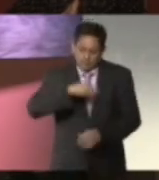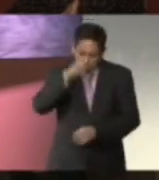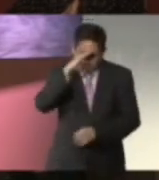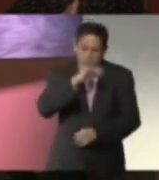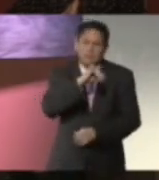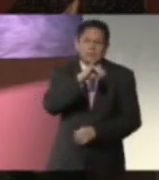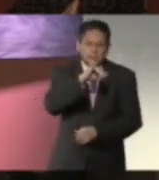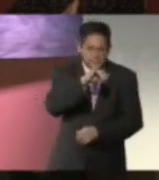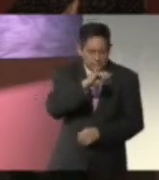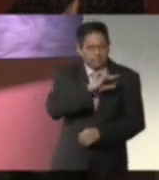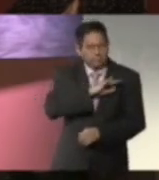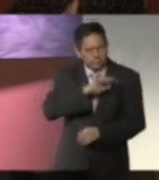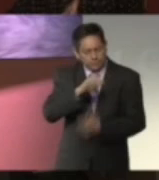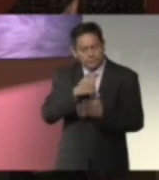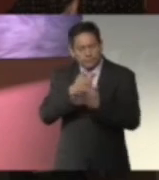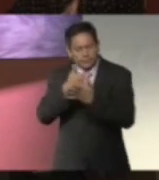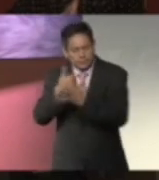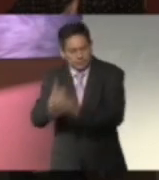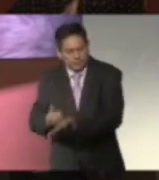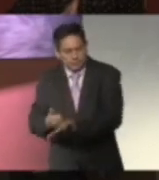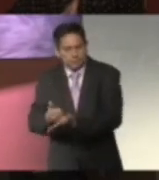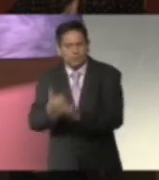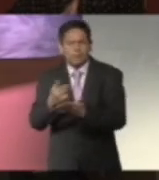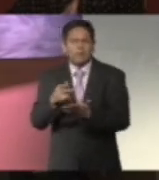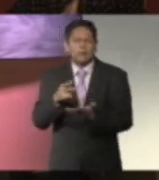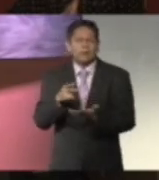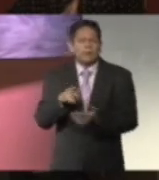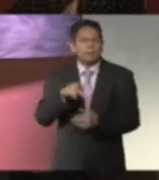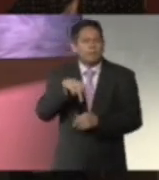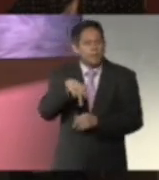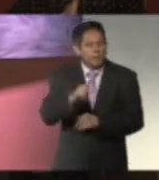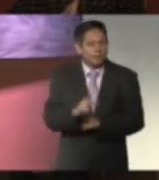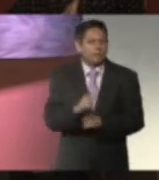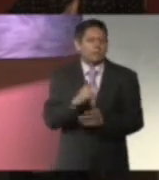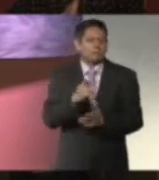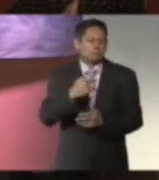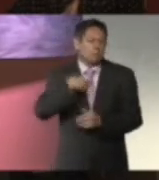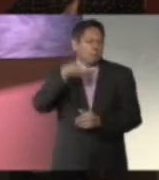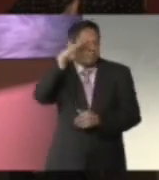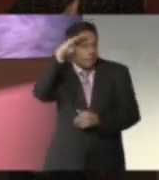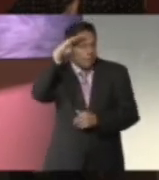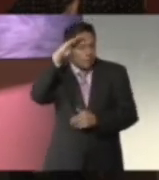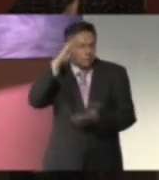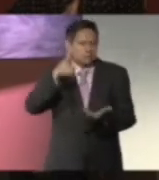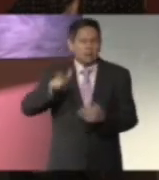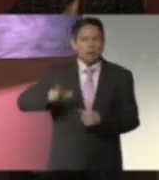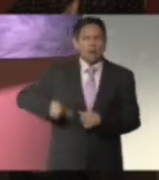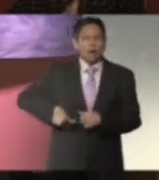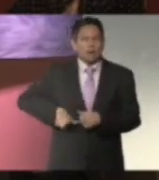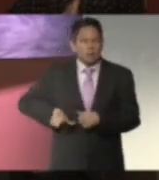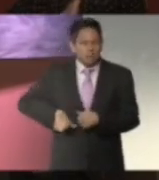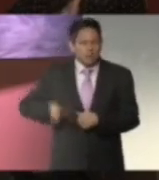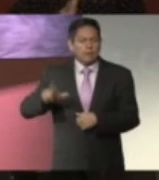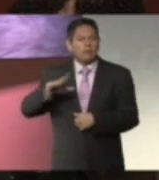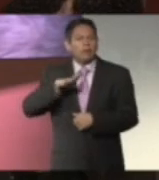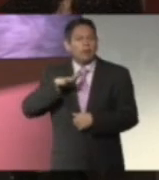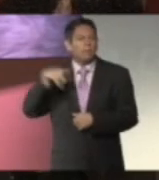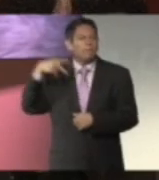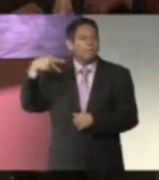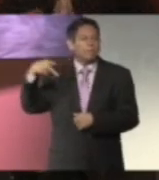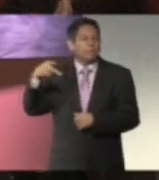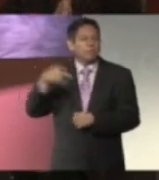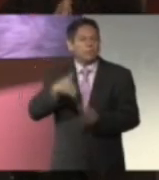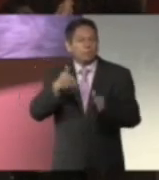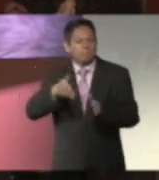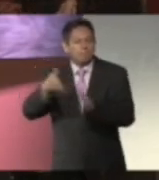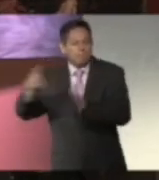responden a muchos intereses creados que se van reproduciendo a través del derecho, que se van legitimando a